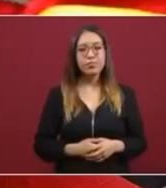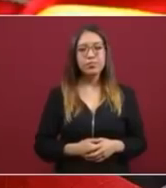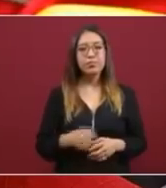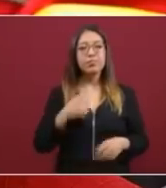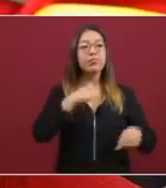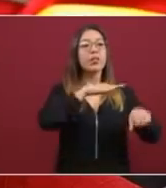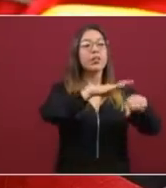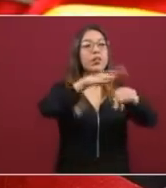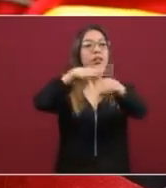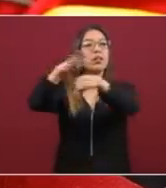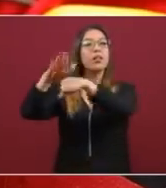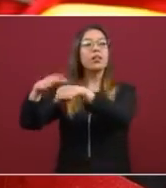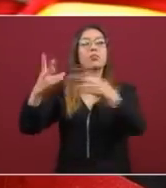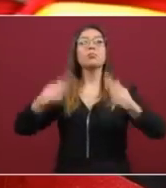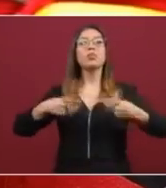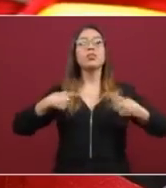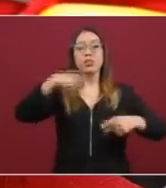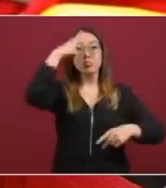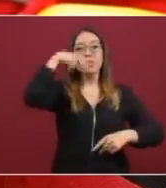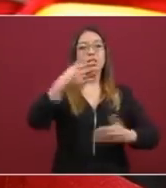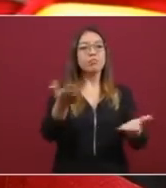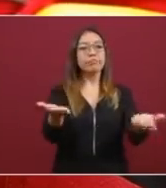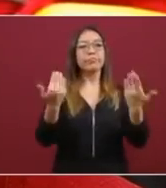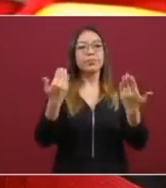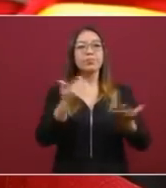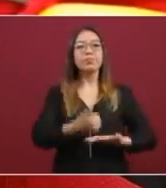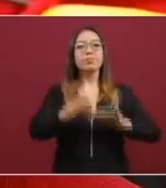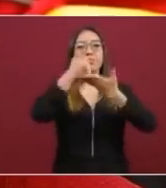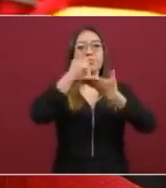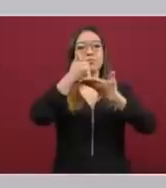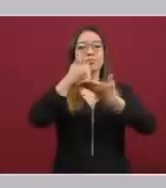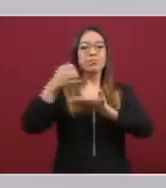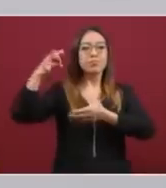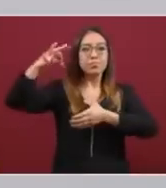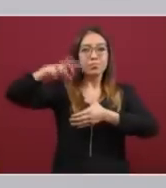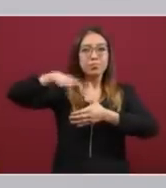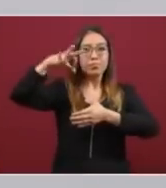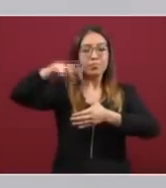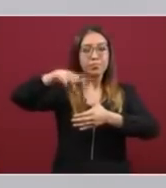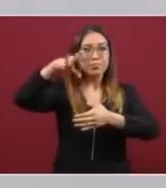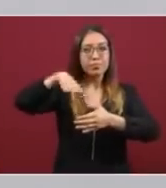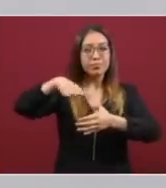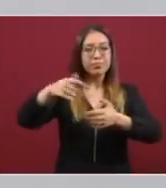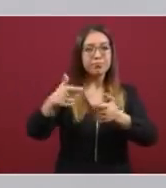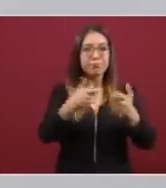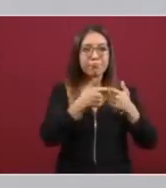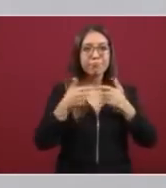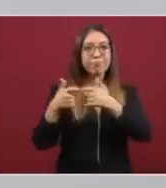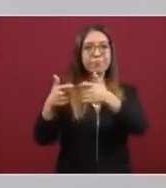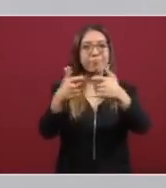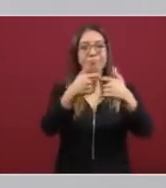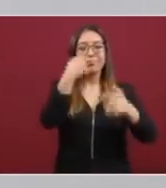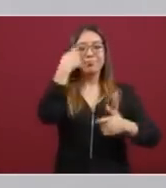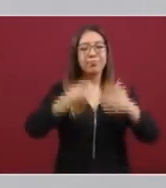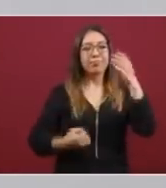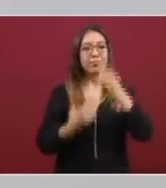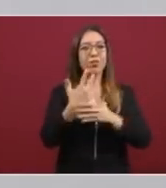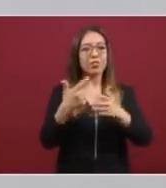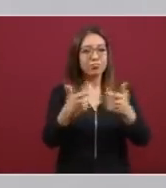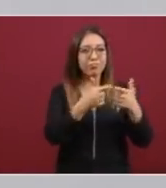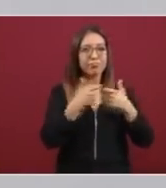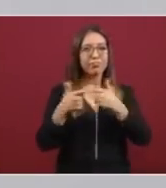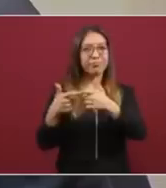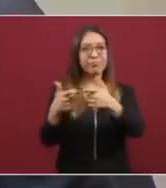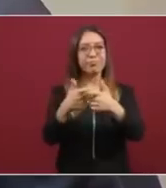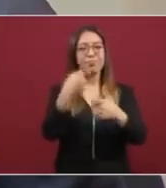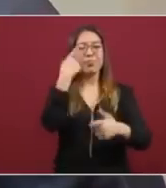pueblo de México a ayudar, a cooperar en esta colecta y que se cumpla con